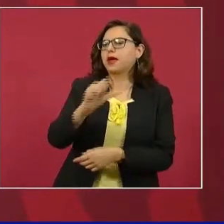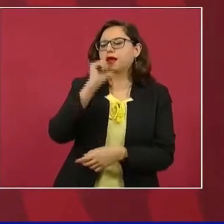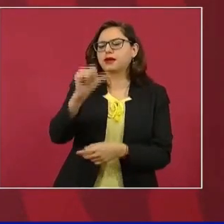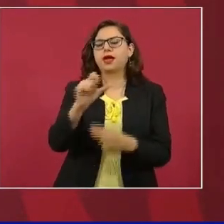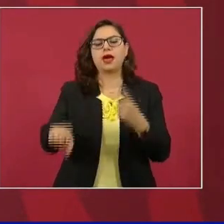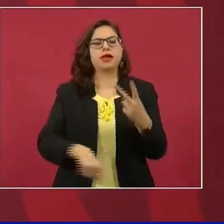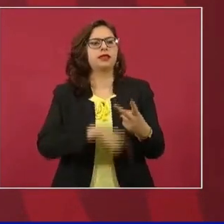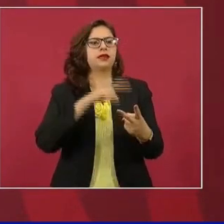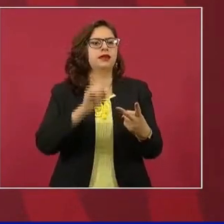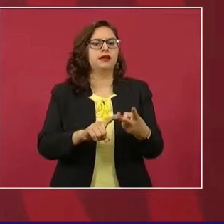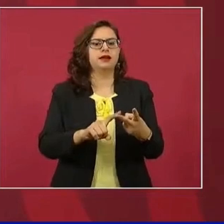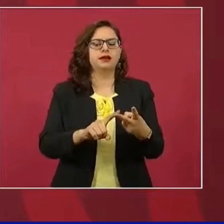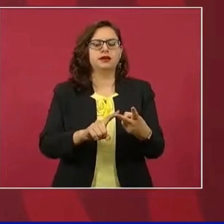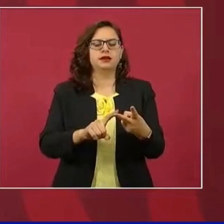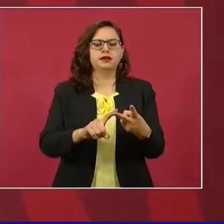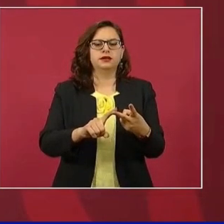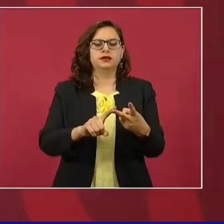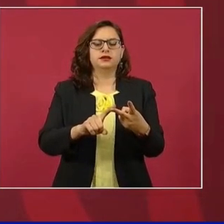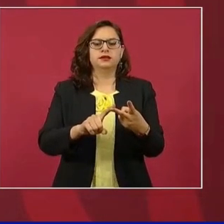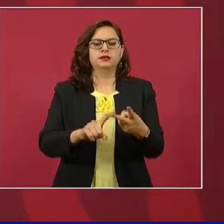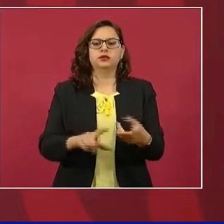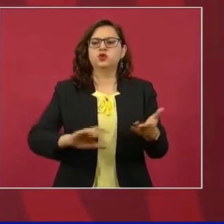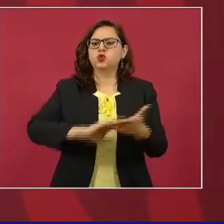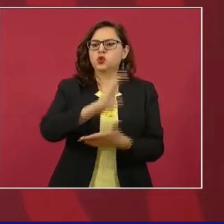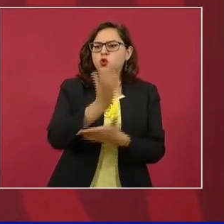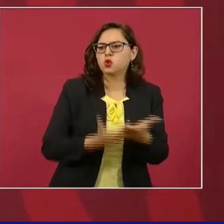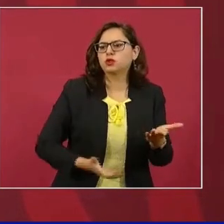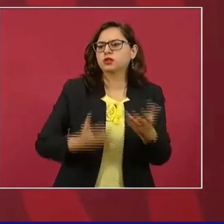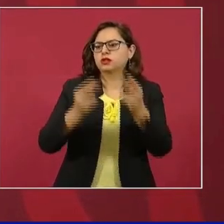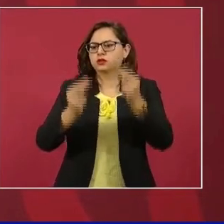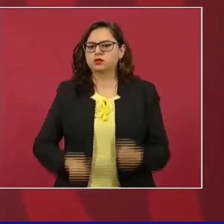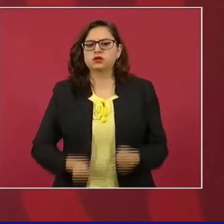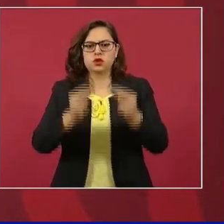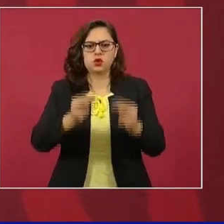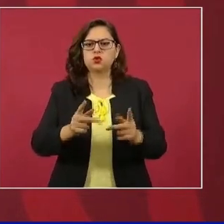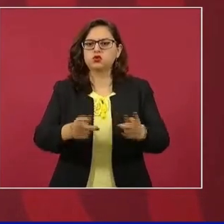tener acceso a contratos